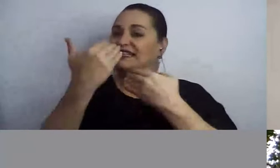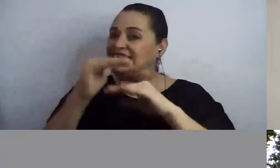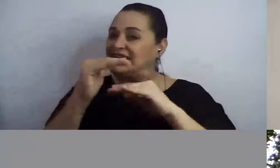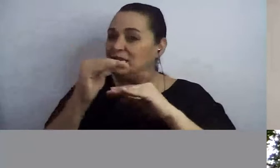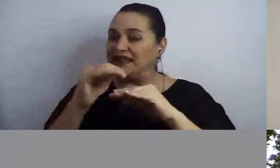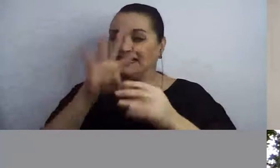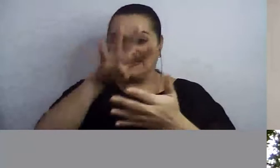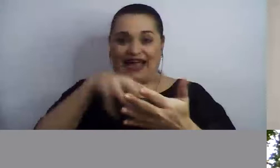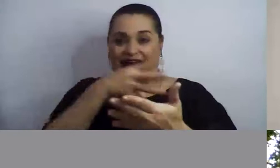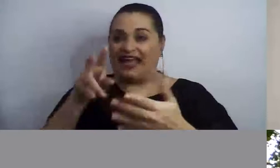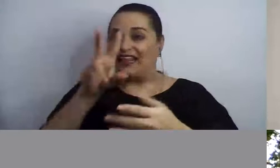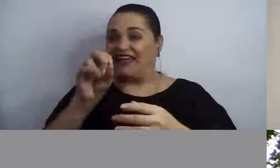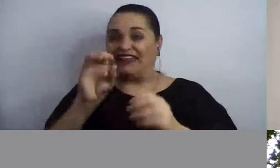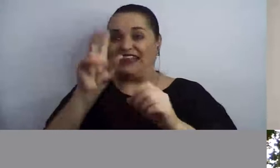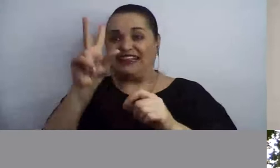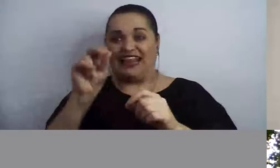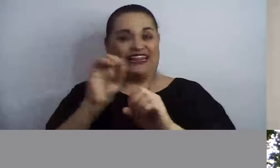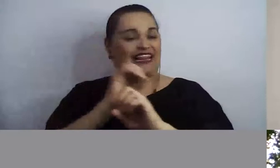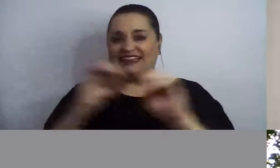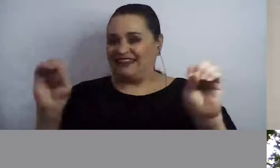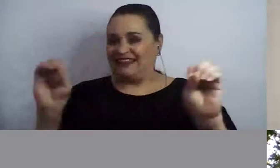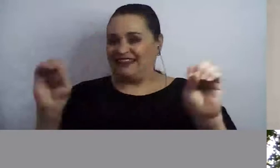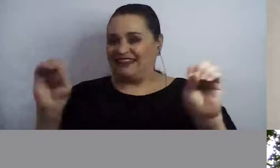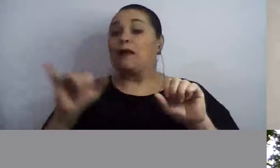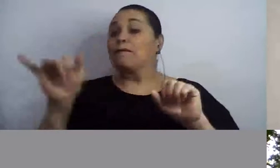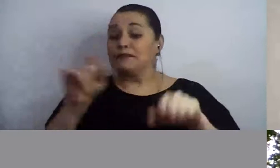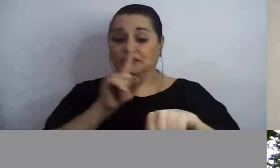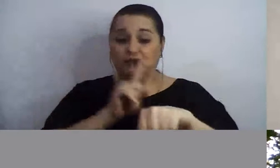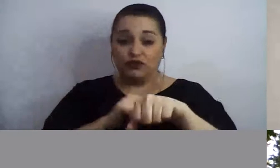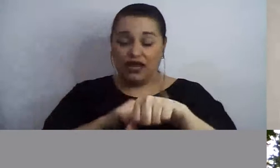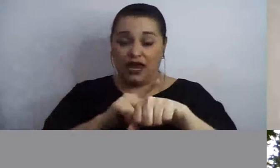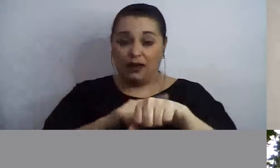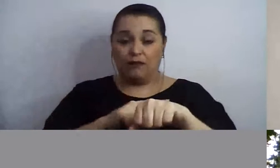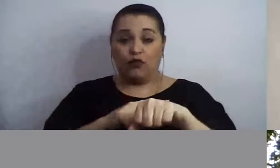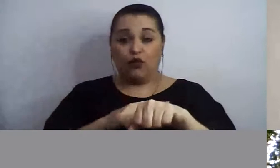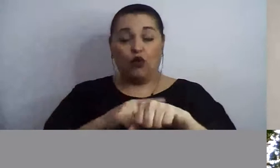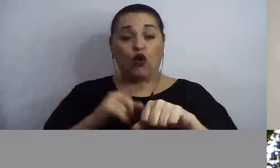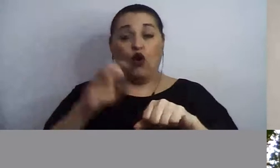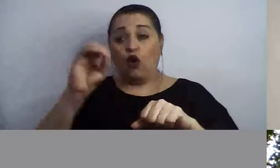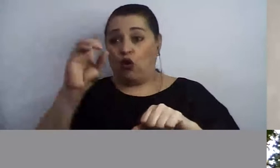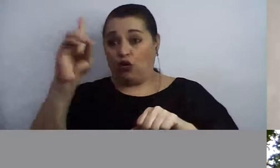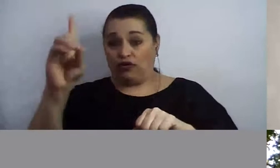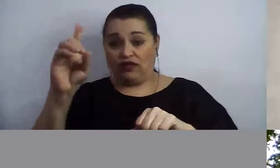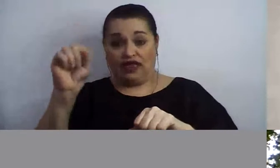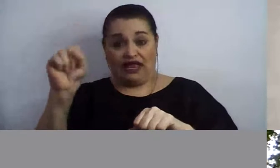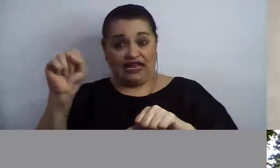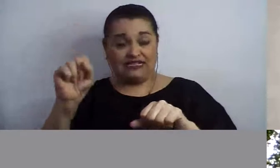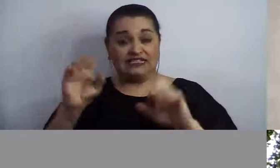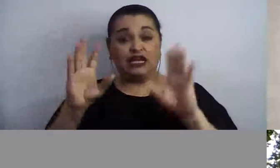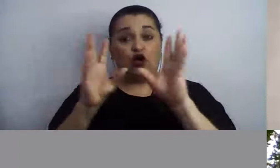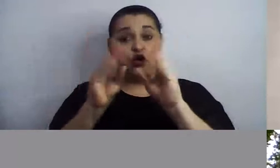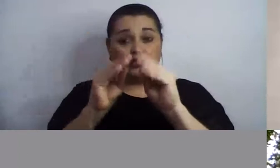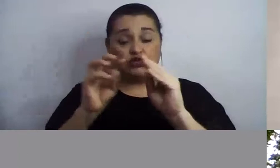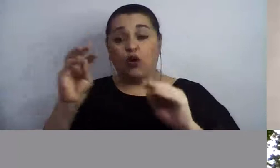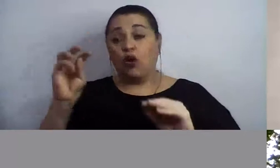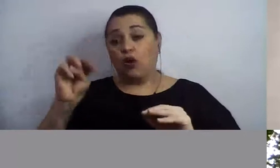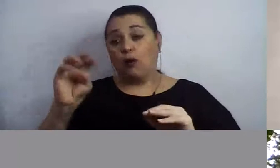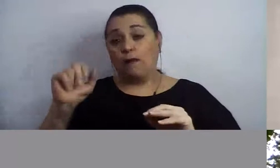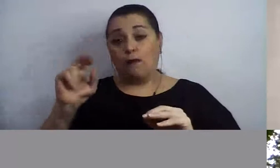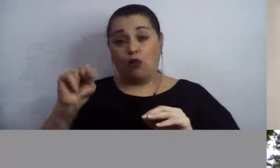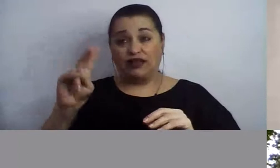Agenda 2030 esto a su vez como ustedes verán la confluencia entre los ODS y el consenso Montevideo los